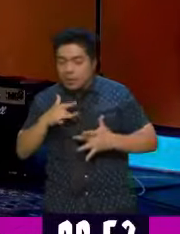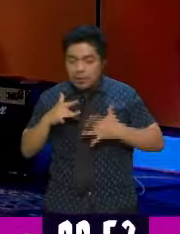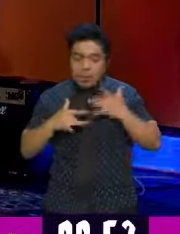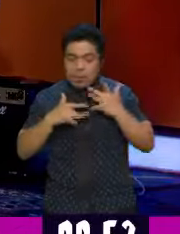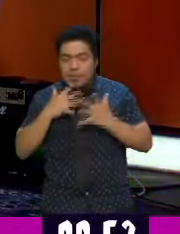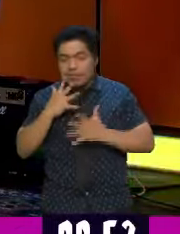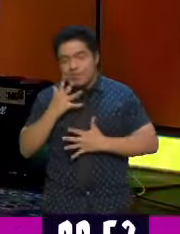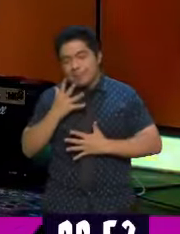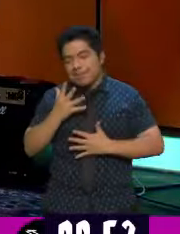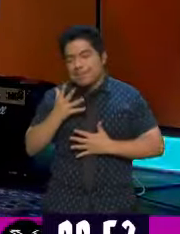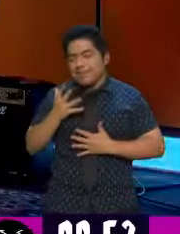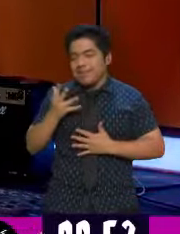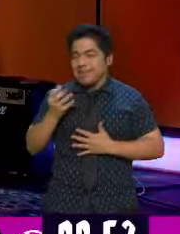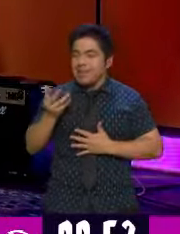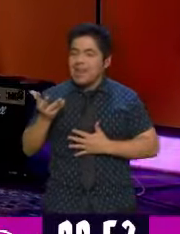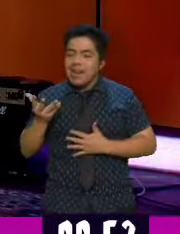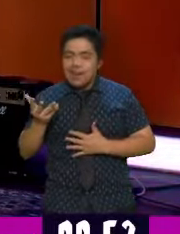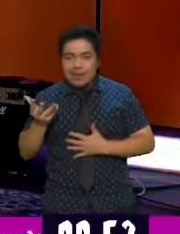suspira.